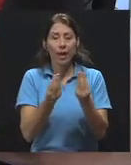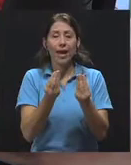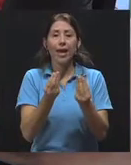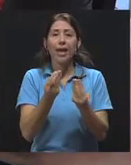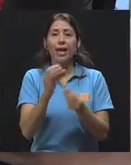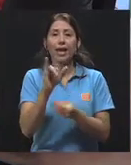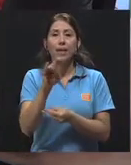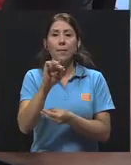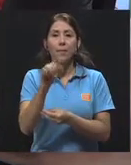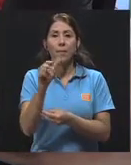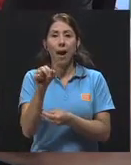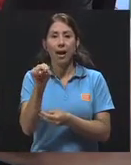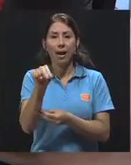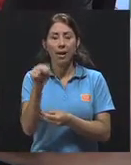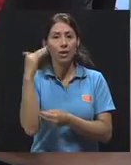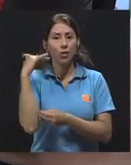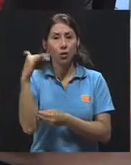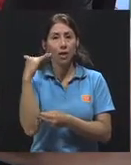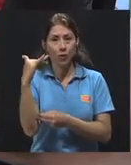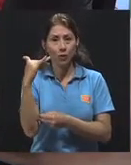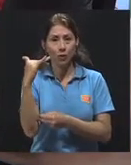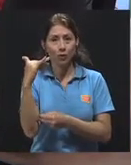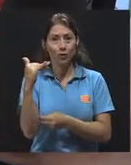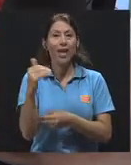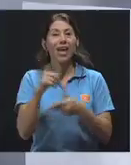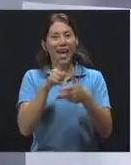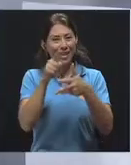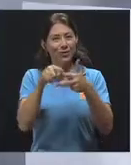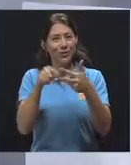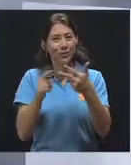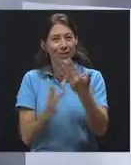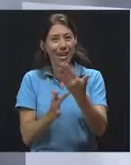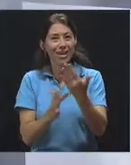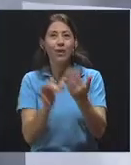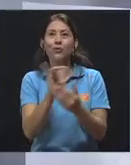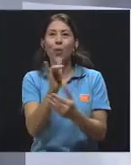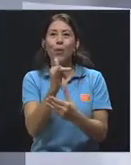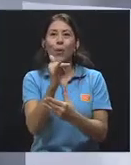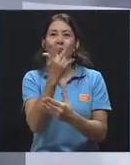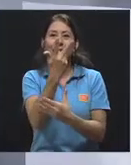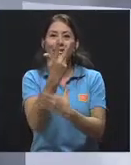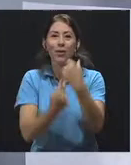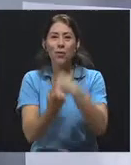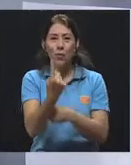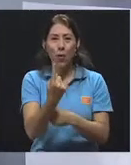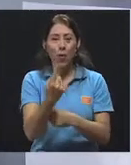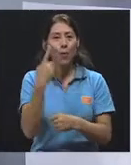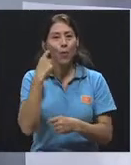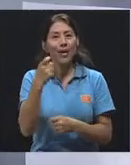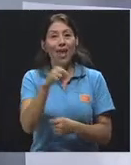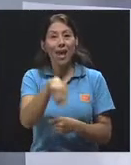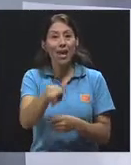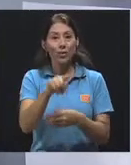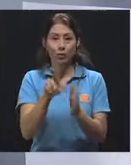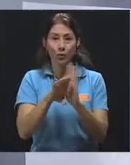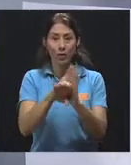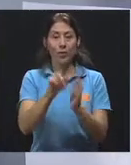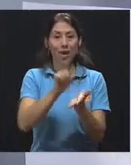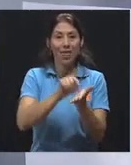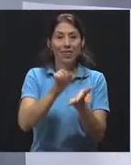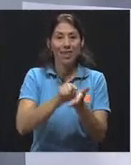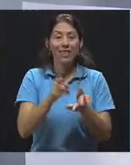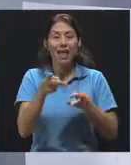técnicos, como nos decían en Recursos Humanos de Repetel, son como tres en uno, porque editan imagen y manejan,